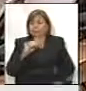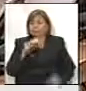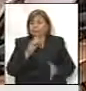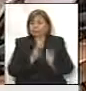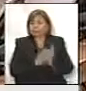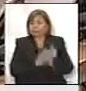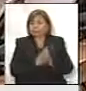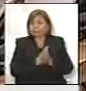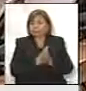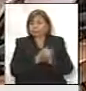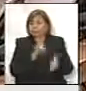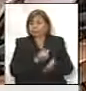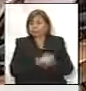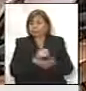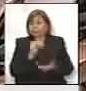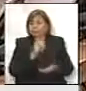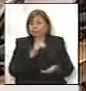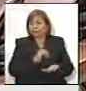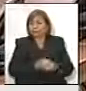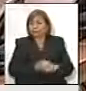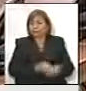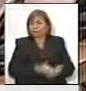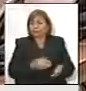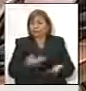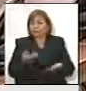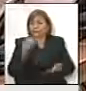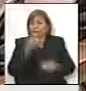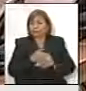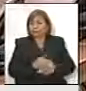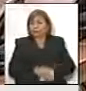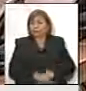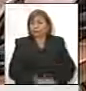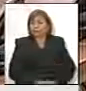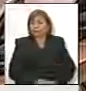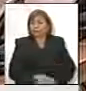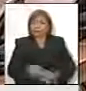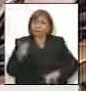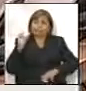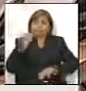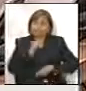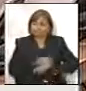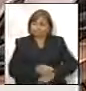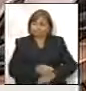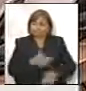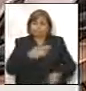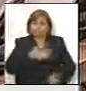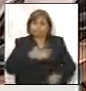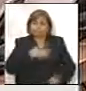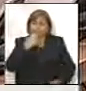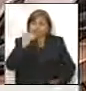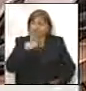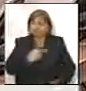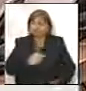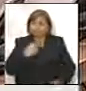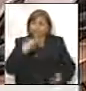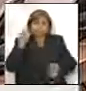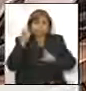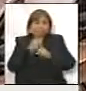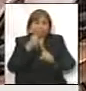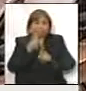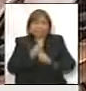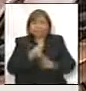que los supuestos agredidos hayan denunciado que mi persona les haya